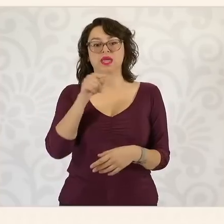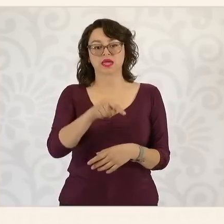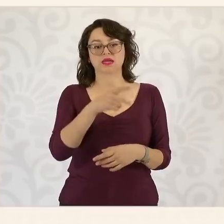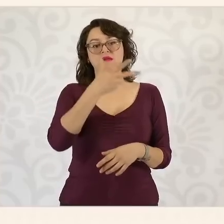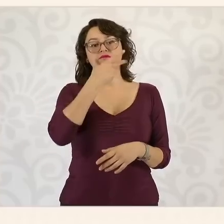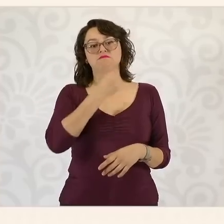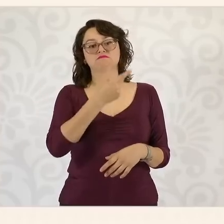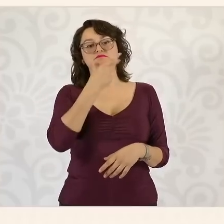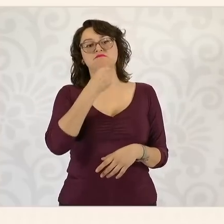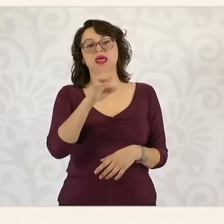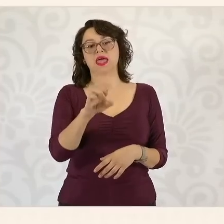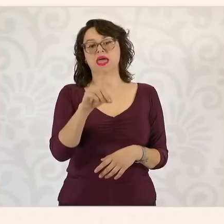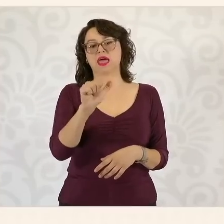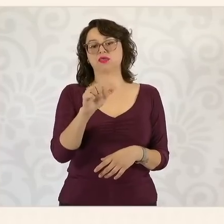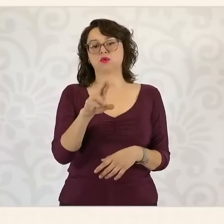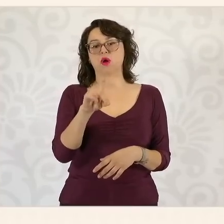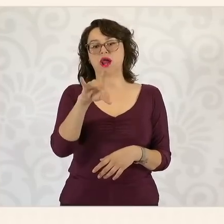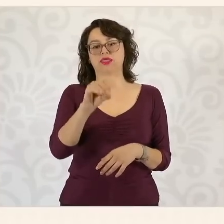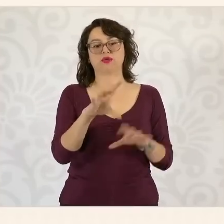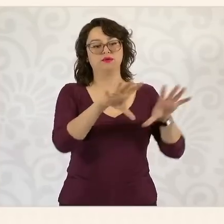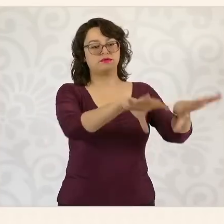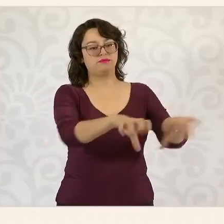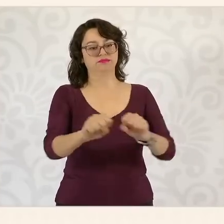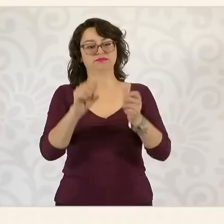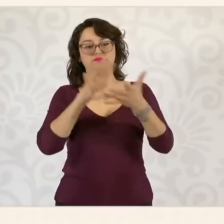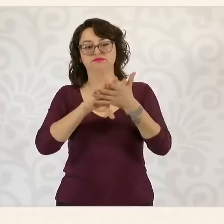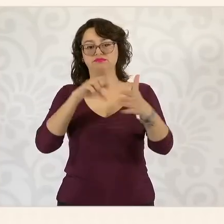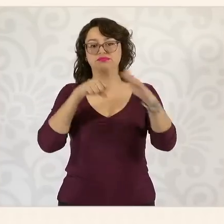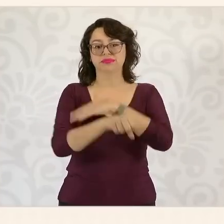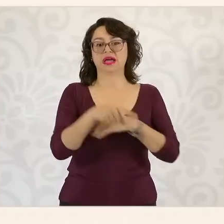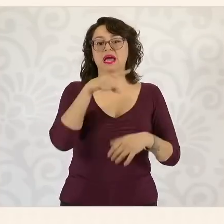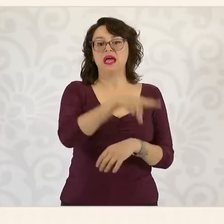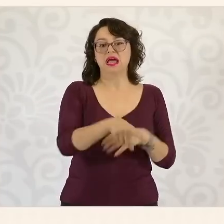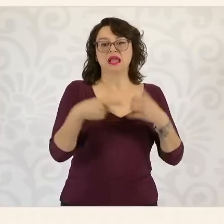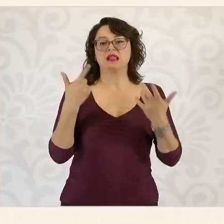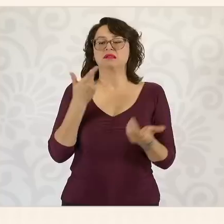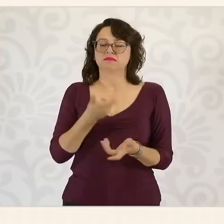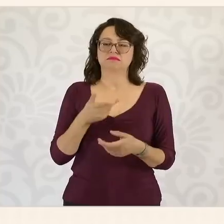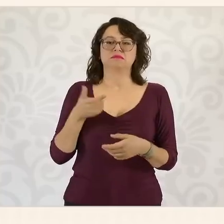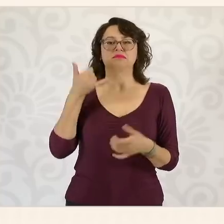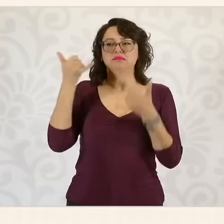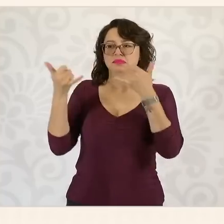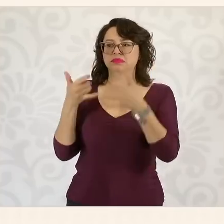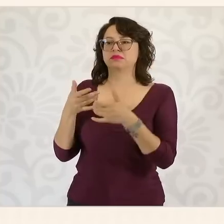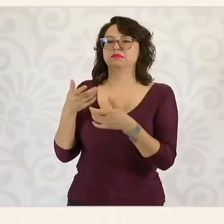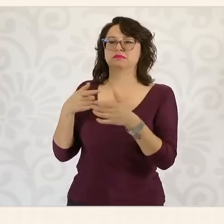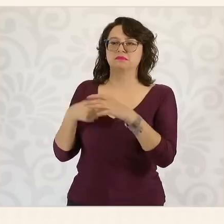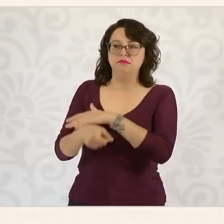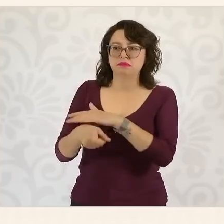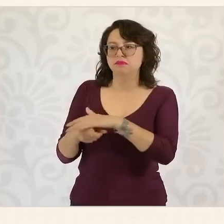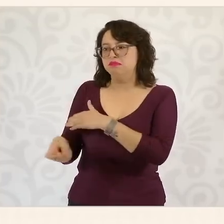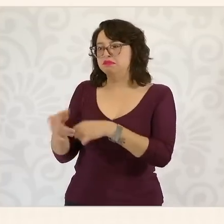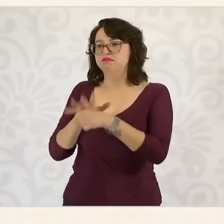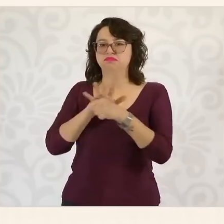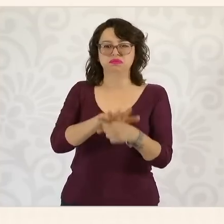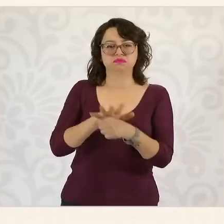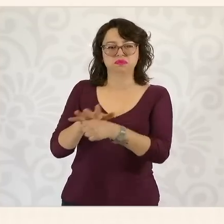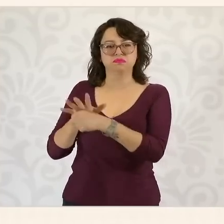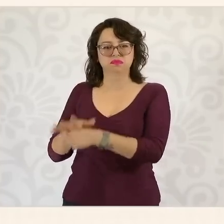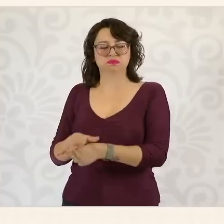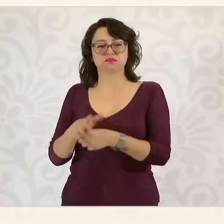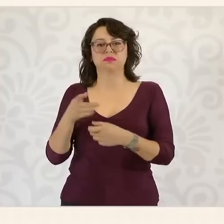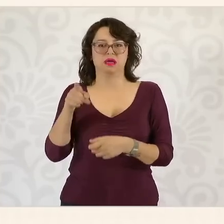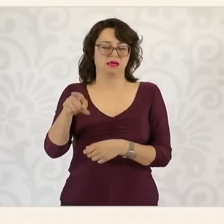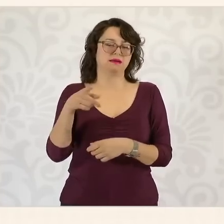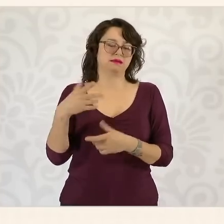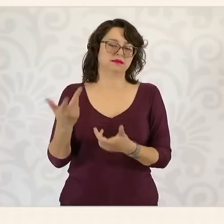N., quien cuenta con una orden de aprehensión por el delito de extorsión agravada, mediante cobro de piso en la central de abastos de